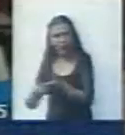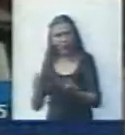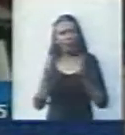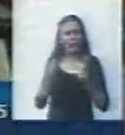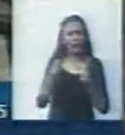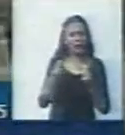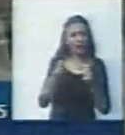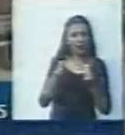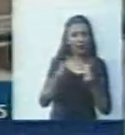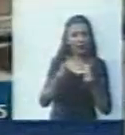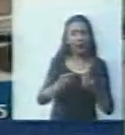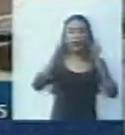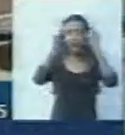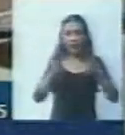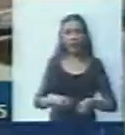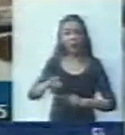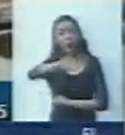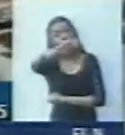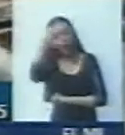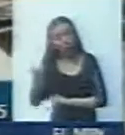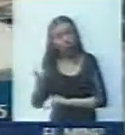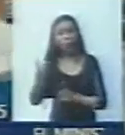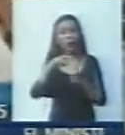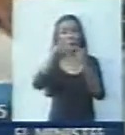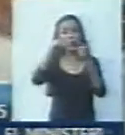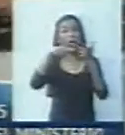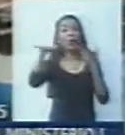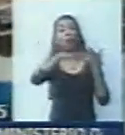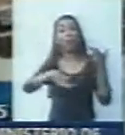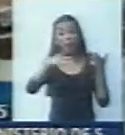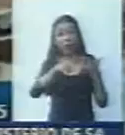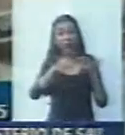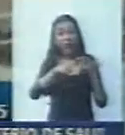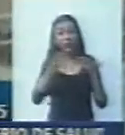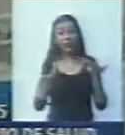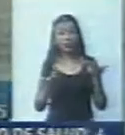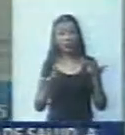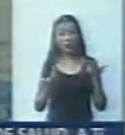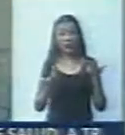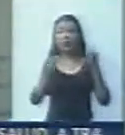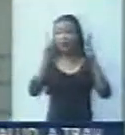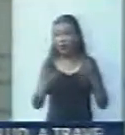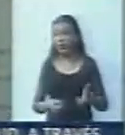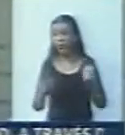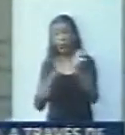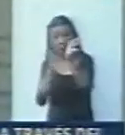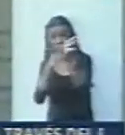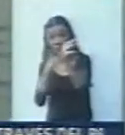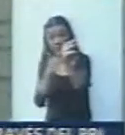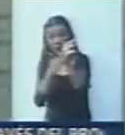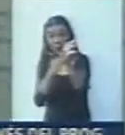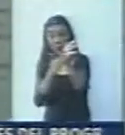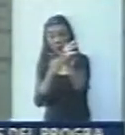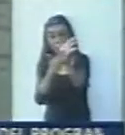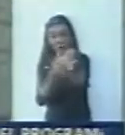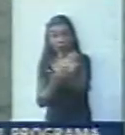que también adulteró un instrumento público, adulteró una constancia de habilitación que fue presentada también en oficinas públicas y que por